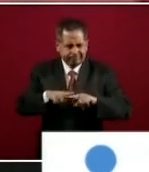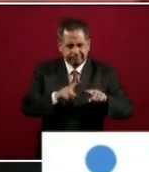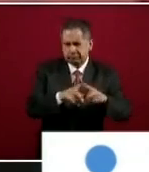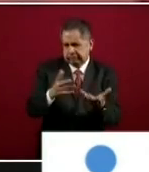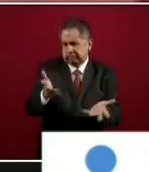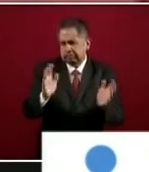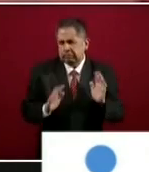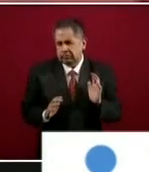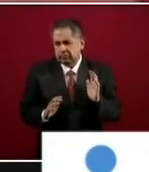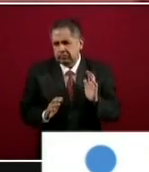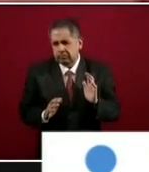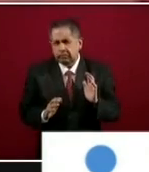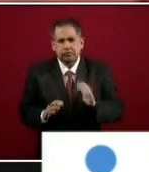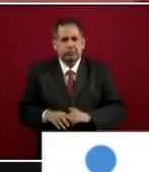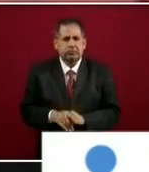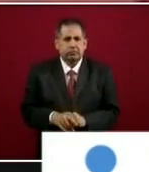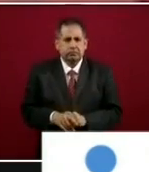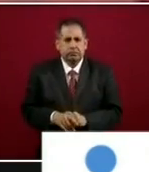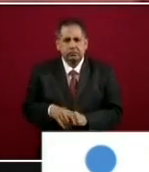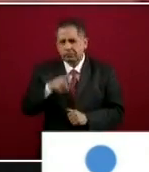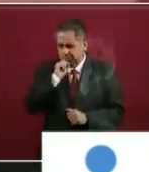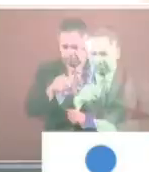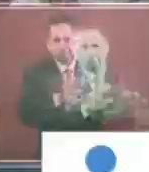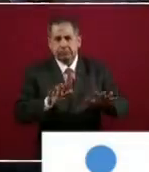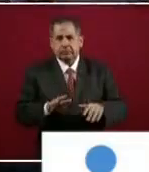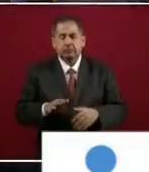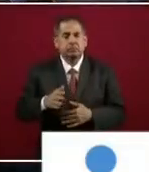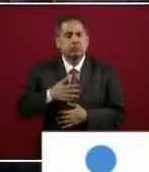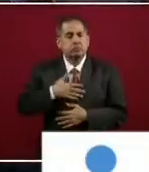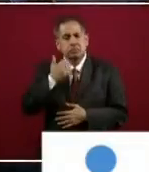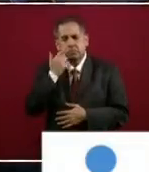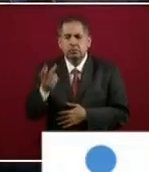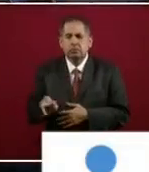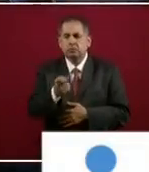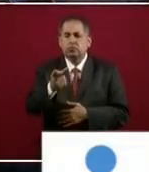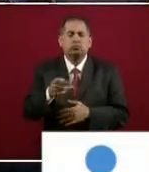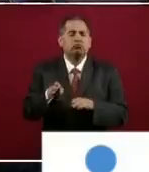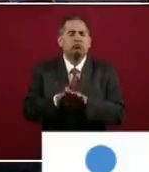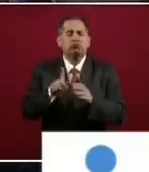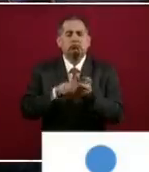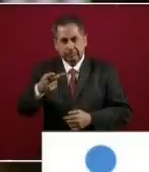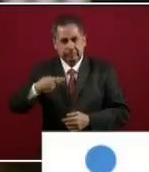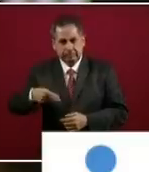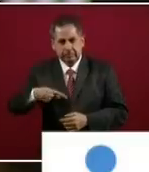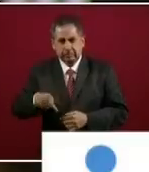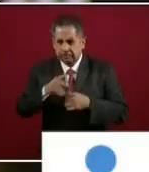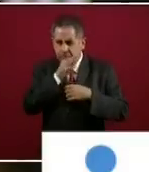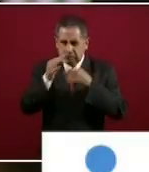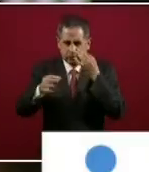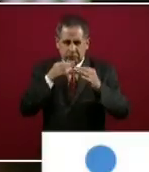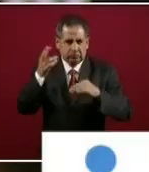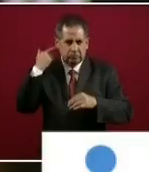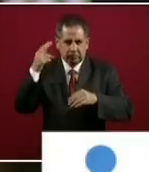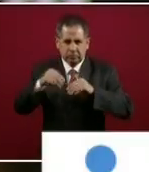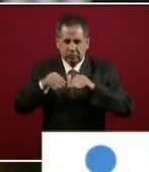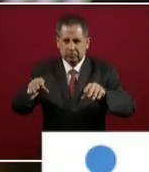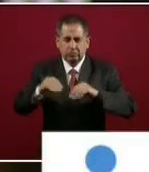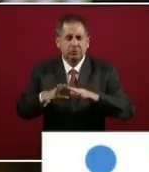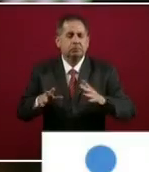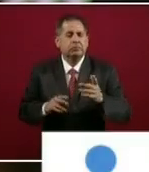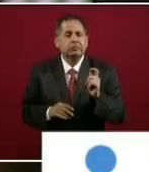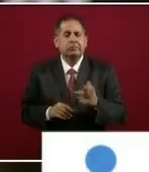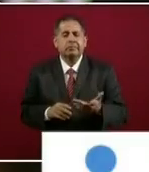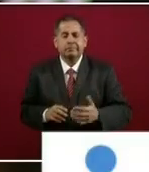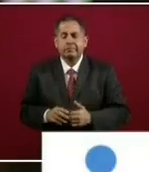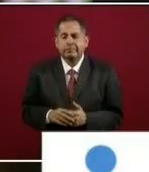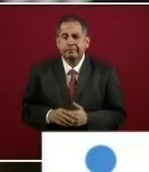Esas las tenemos, bueno, hasta en nuestras casas, ¿no? Los reporteros exhortaron al presidente investigar las agresiones